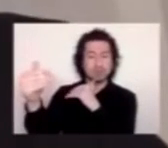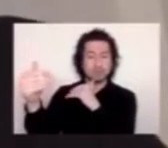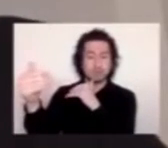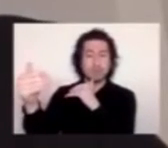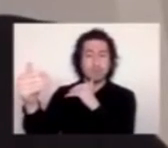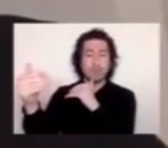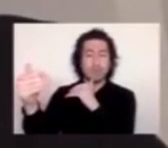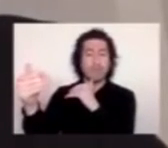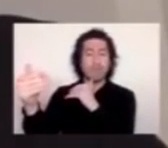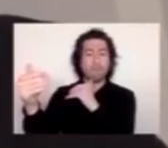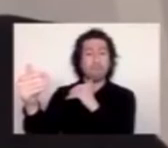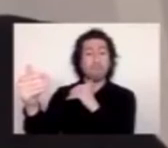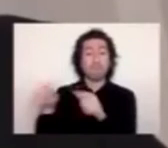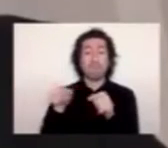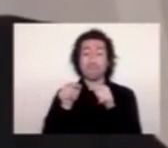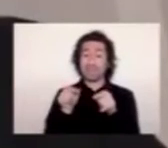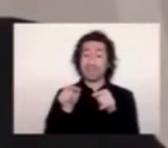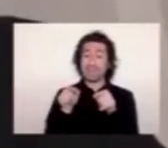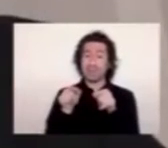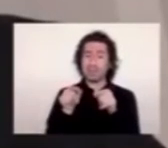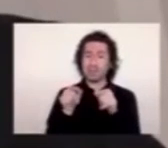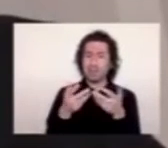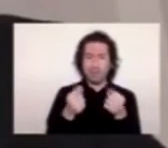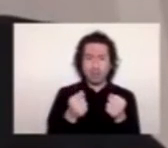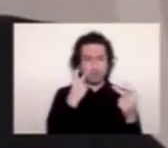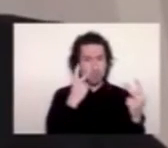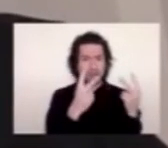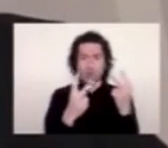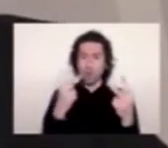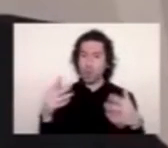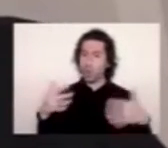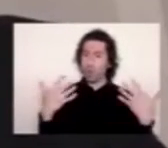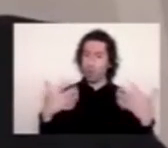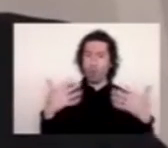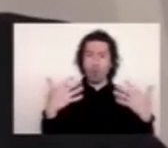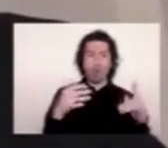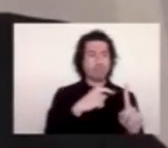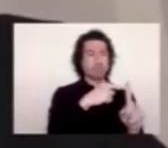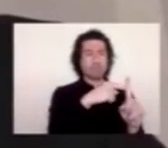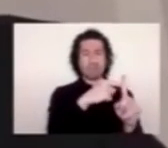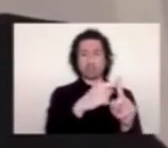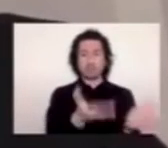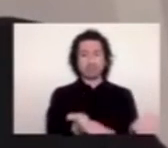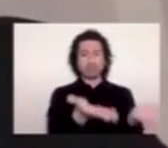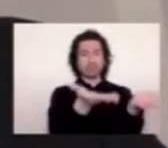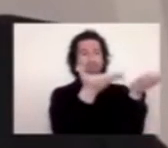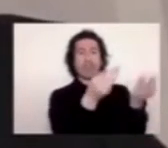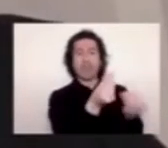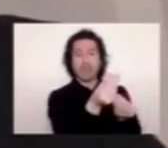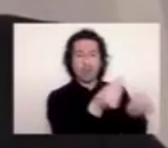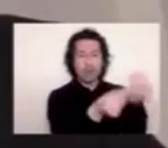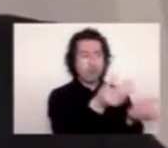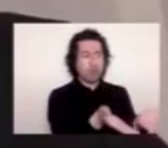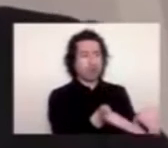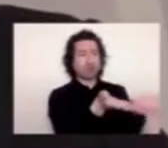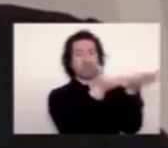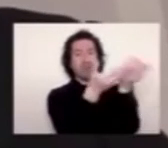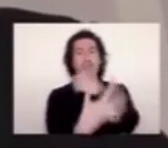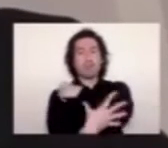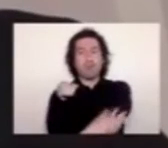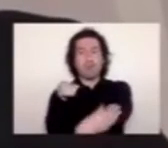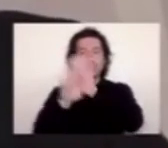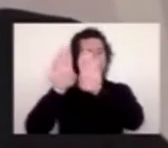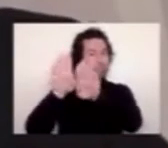dado el resultado importante en crecimiento económico y en reducción de la pobreza